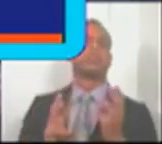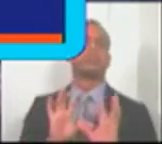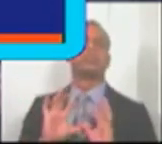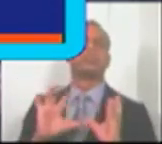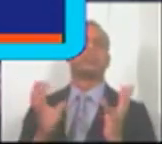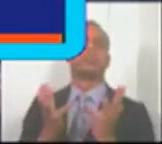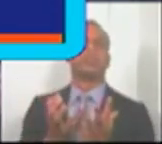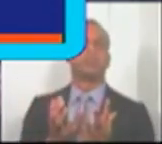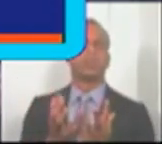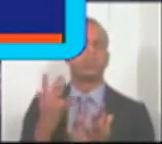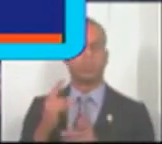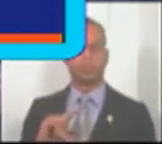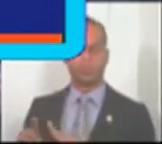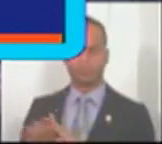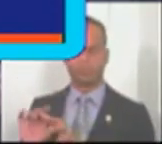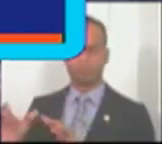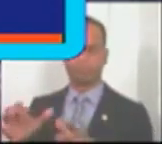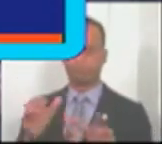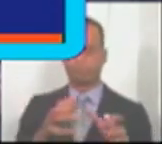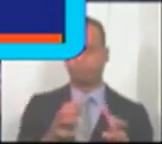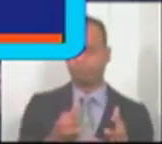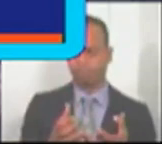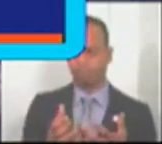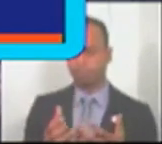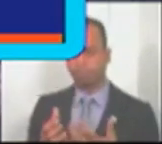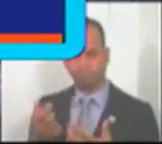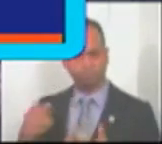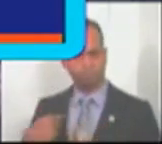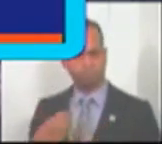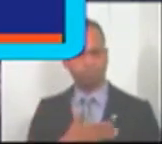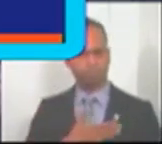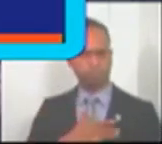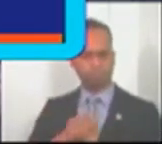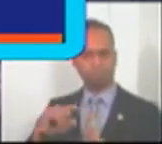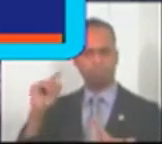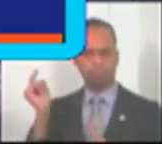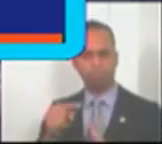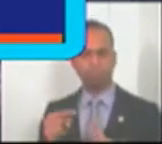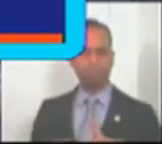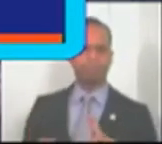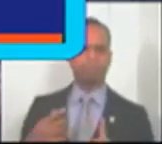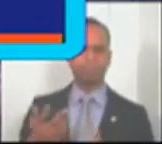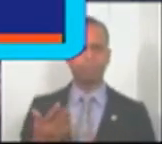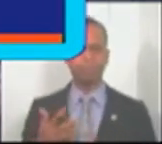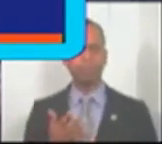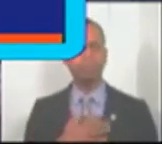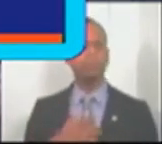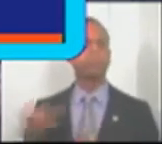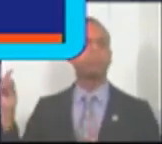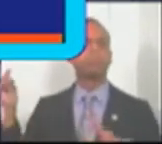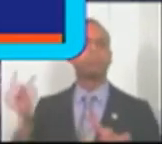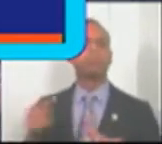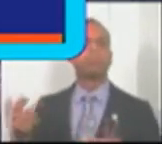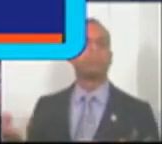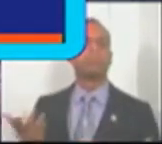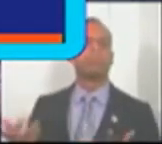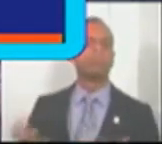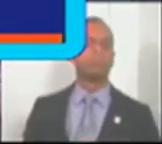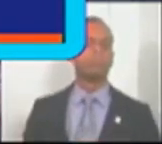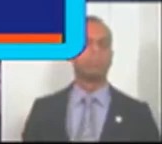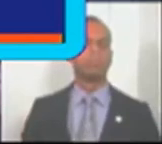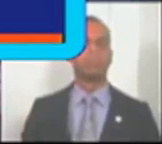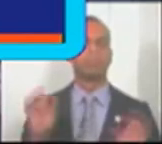afectaban a distintos aspectos. ¿Cuál era mi propósito? Ahora les diré respecto a América Latina. Mi propósito era